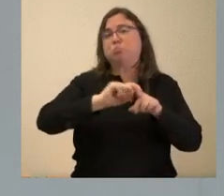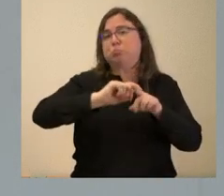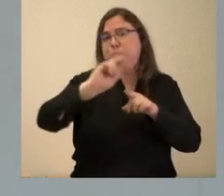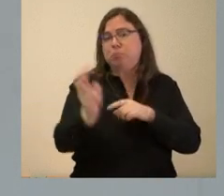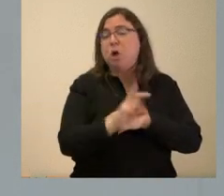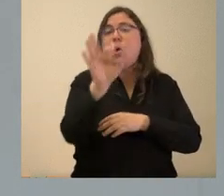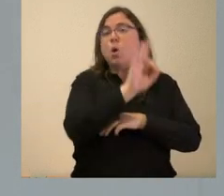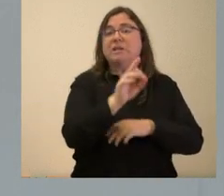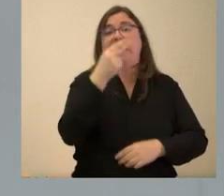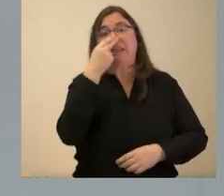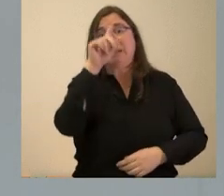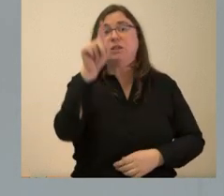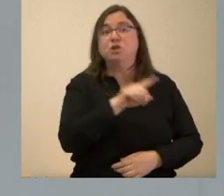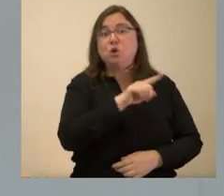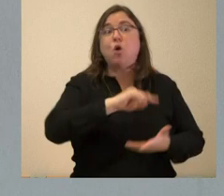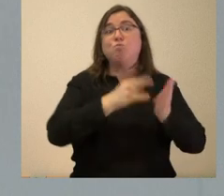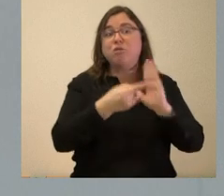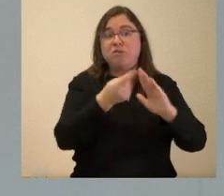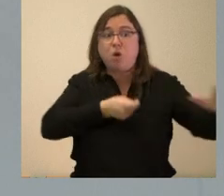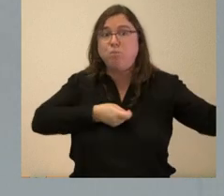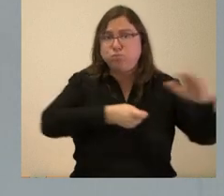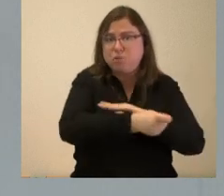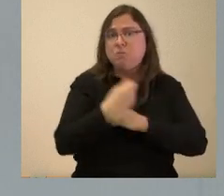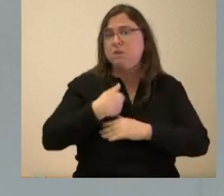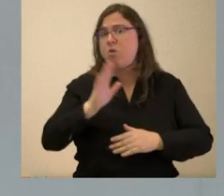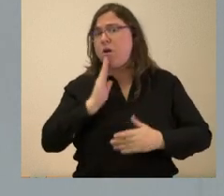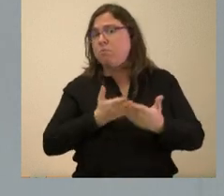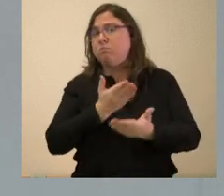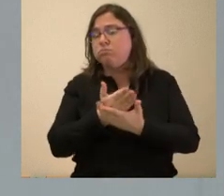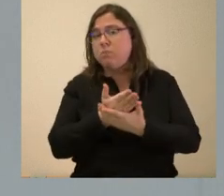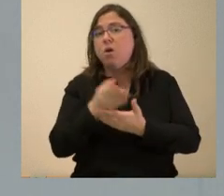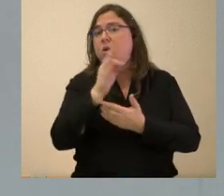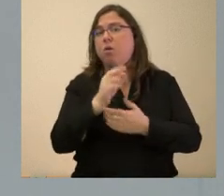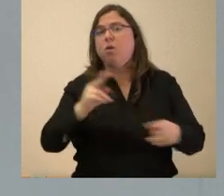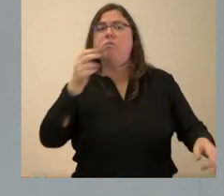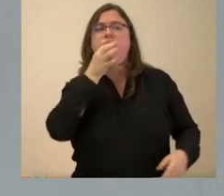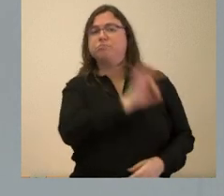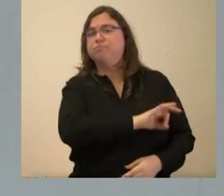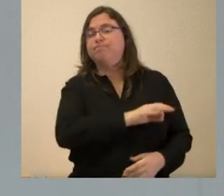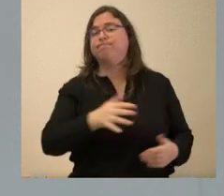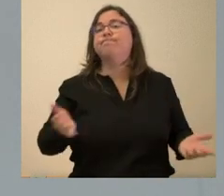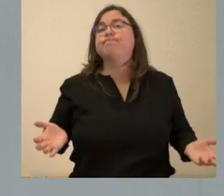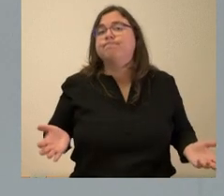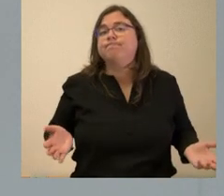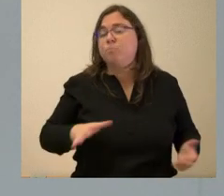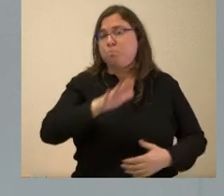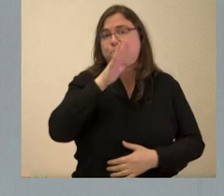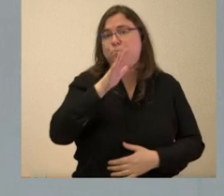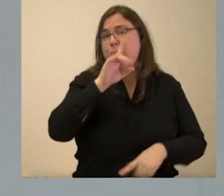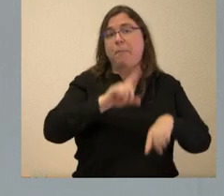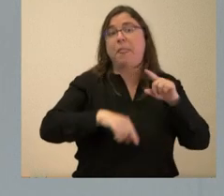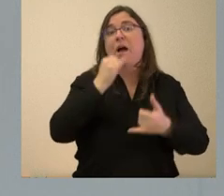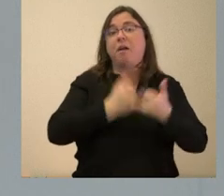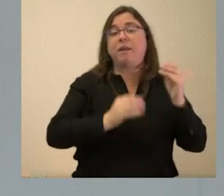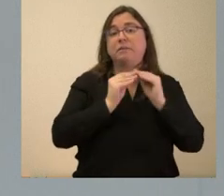se le sigue interesando o no un proyecto de inversión como el que había planteado o renuncia al mismo y por tanto pues se deja de